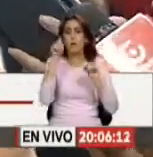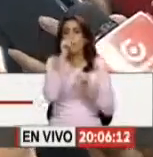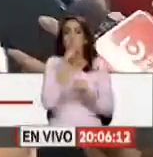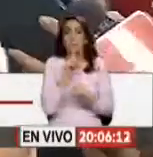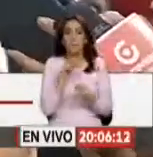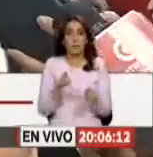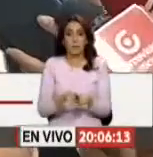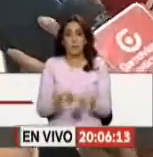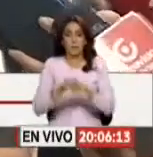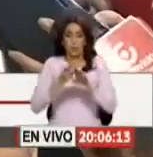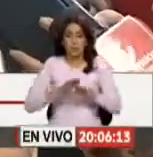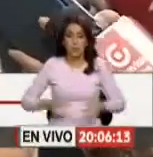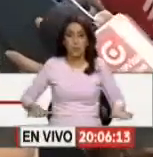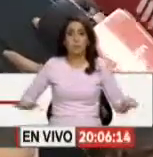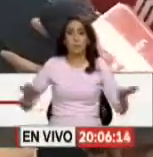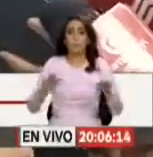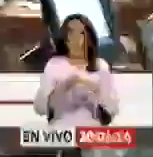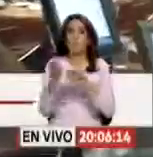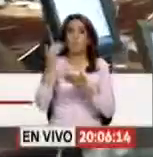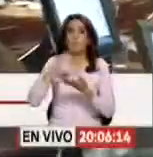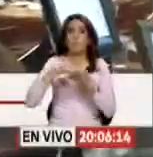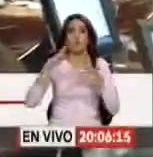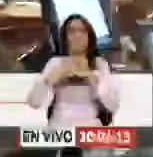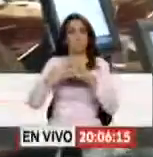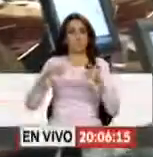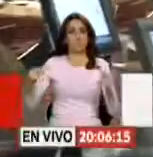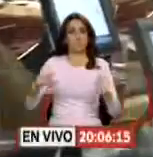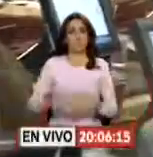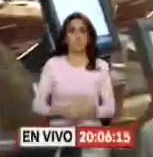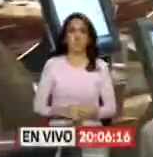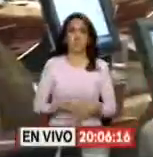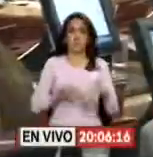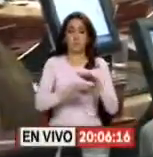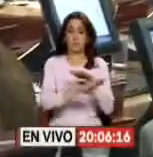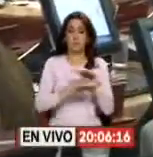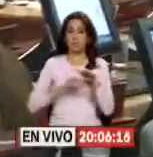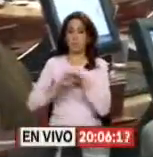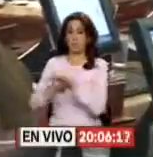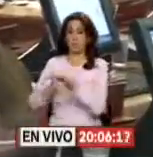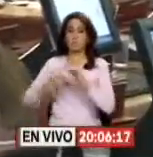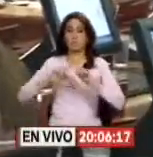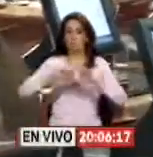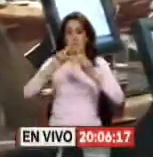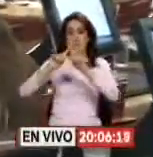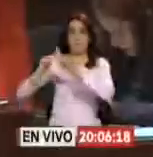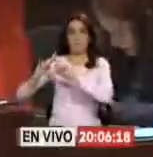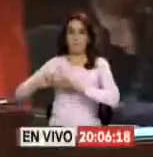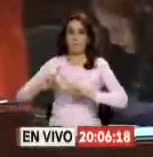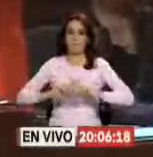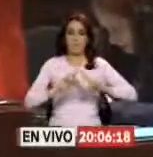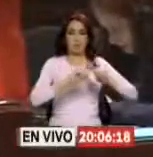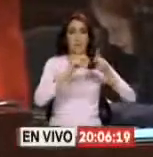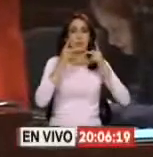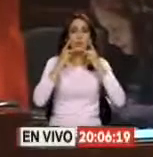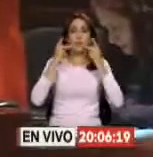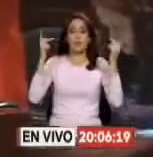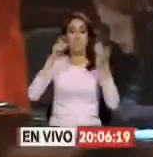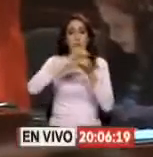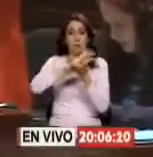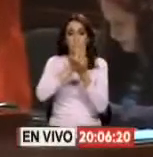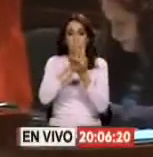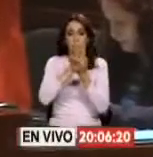el Ministerio, dentro de sus competencias, resolverá la misma. Es que los denominados diezmos han sido presentados desde varias instituciones públicas, como la Asamblea